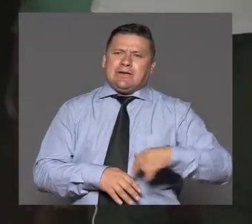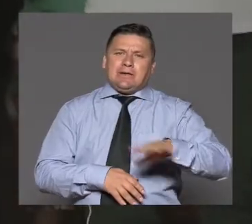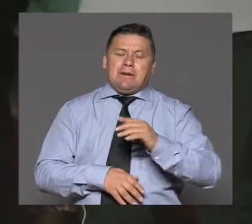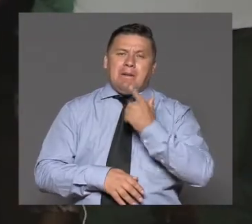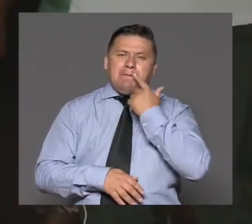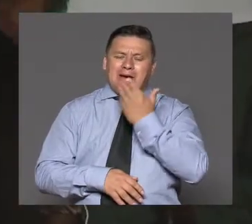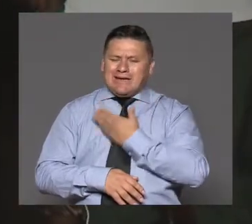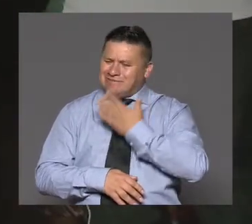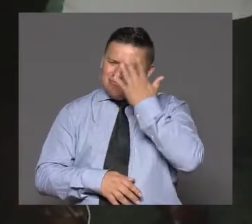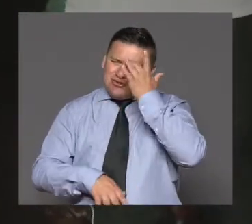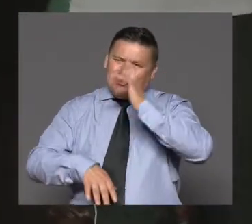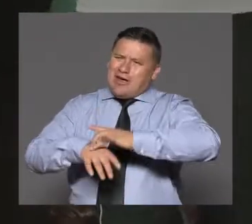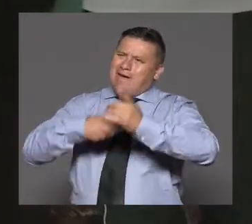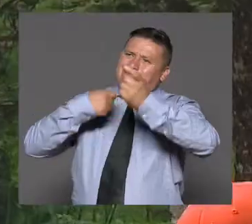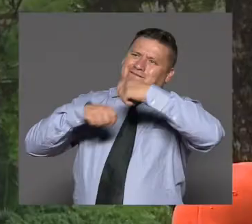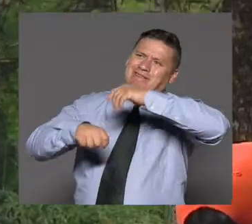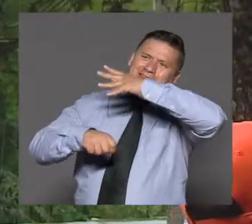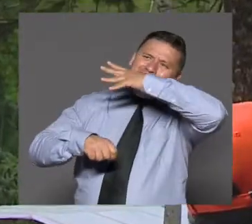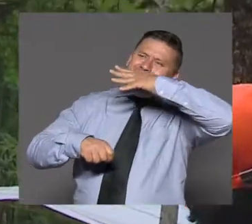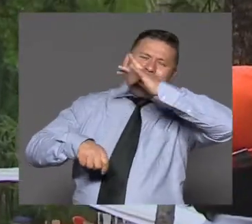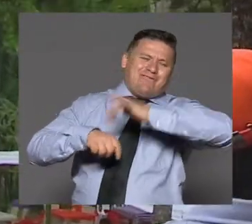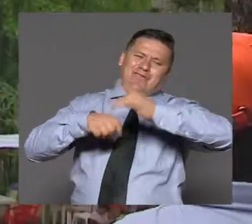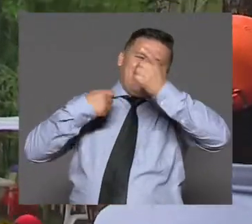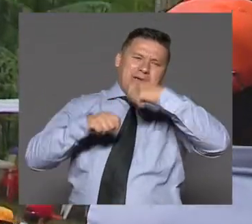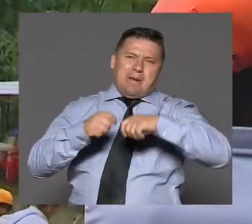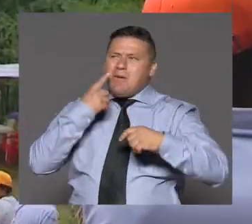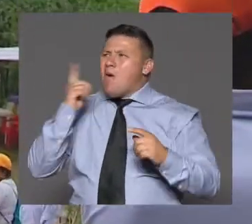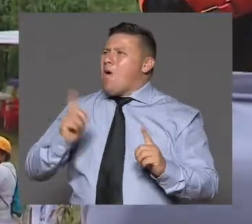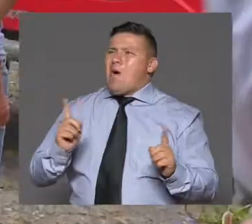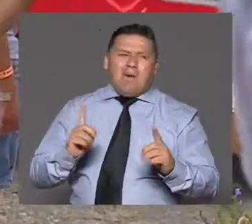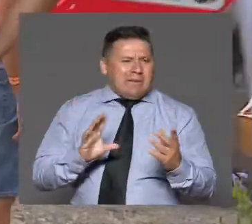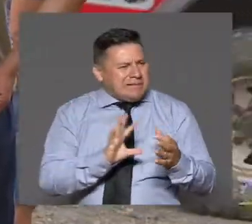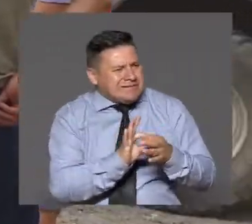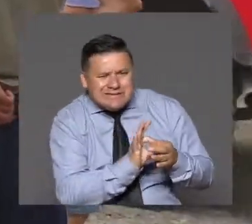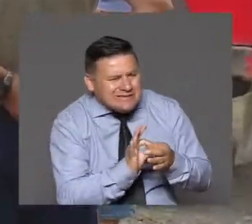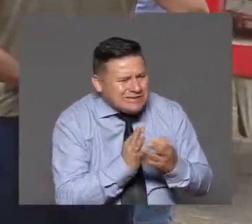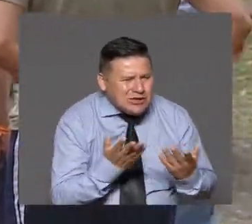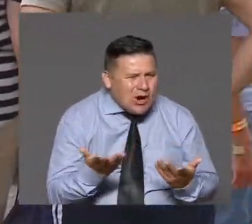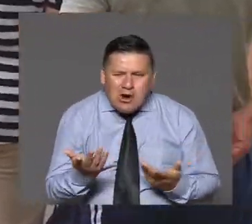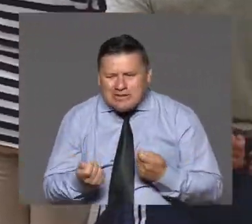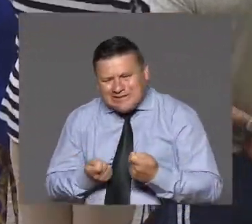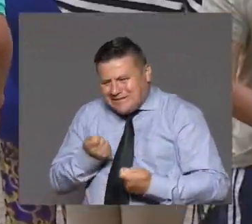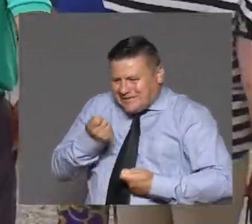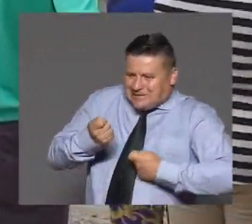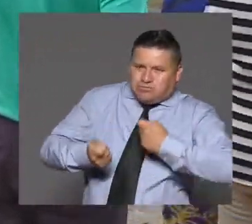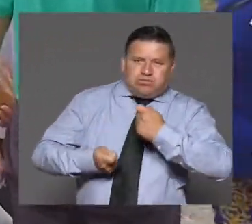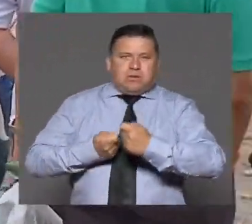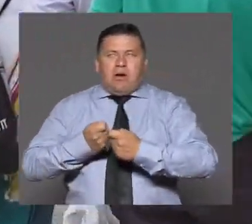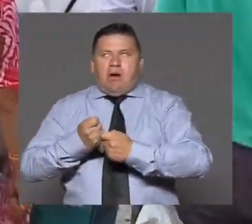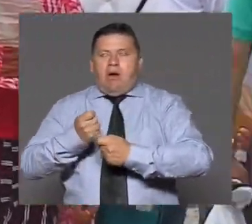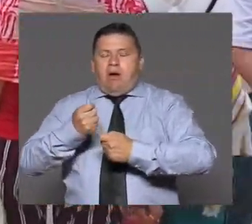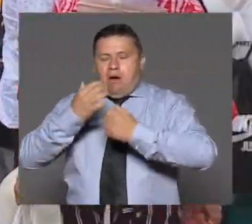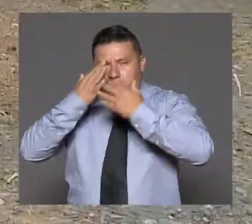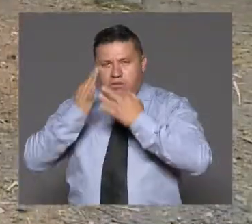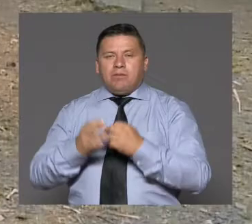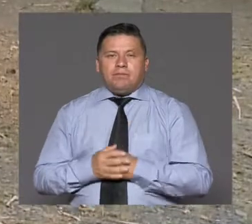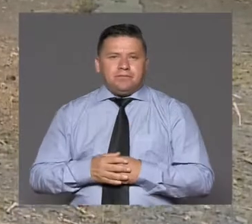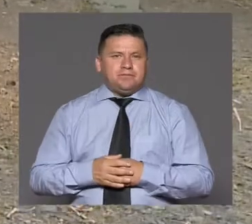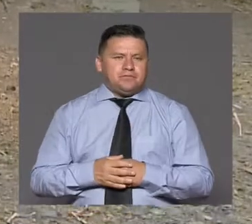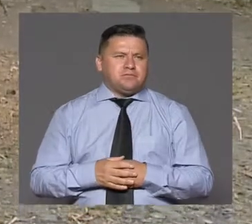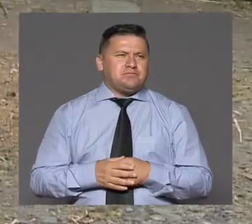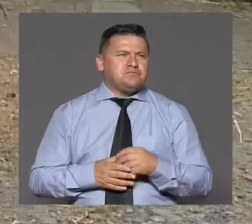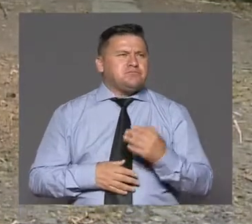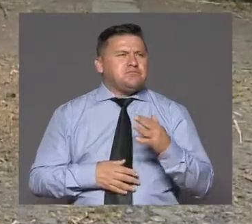su padre pensó en vender la finca panelera familiar, haciendo que todos se unieran para lograr que esta surgiera y saliera adelante. Este proyecto nació